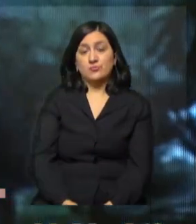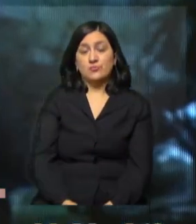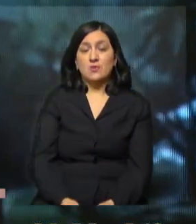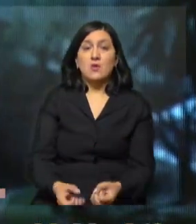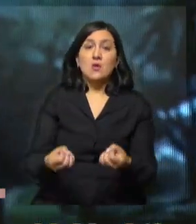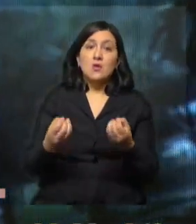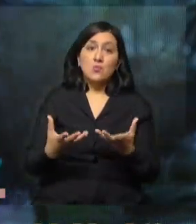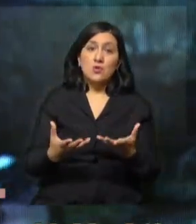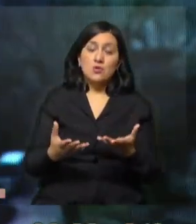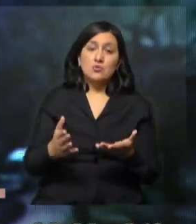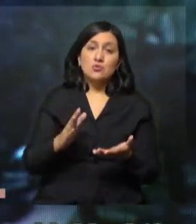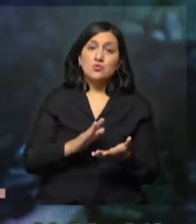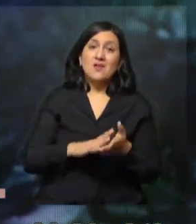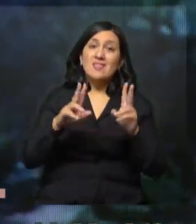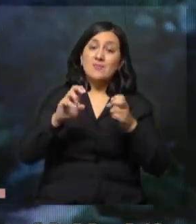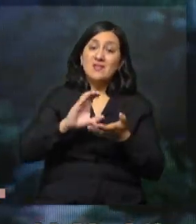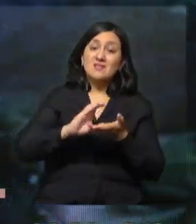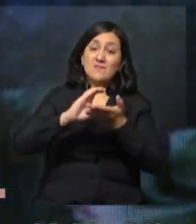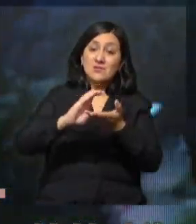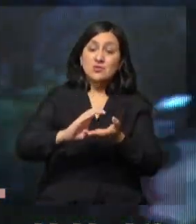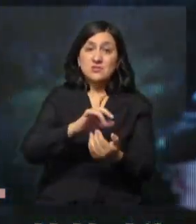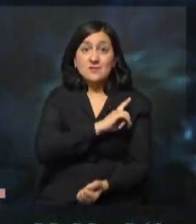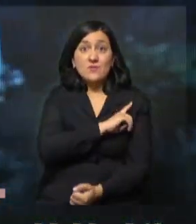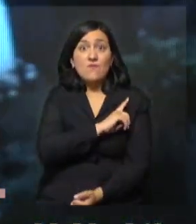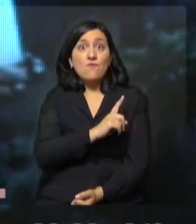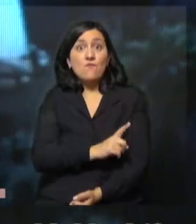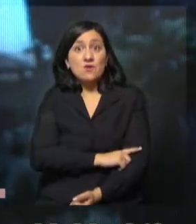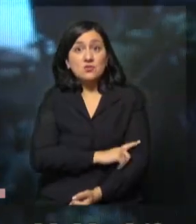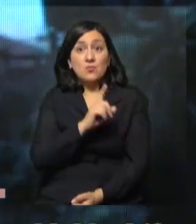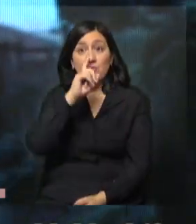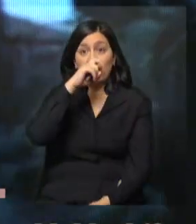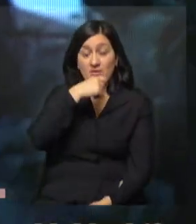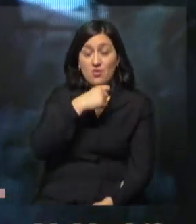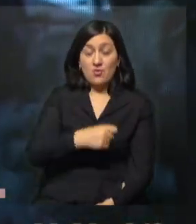y con respecto al tema de las inversiones, se está haciendo un esfuerzo fundamentalmente en Montevideo,